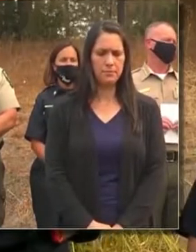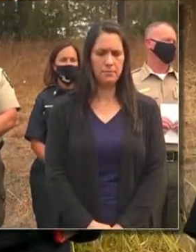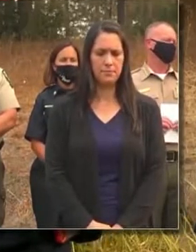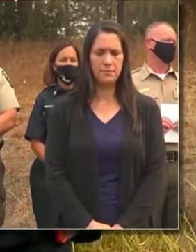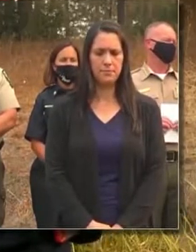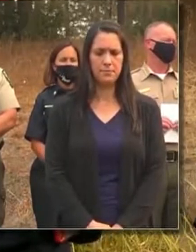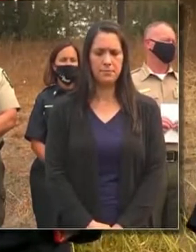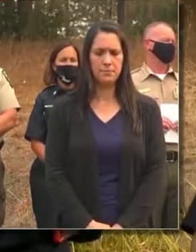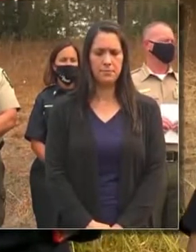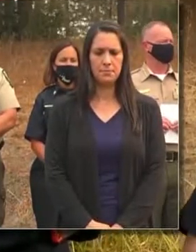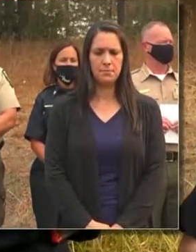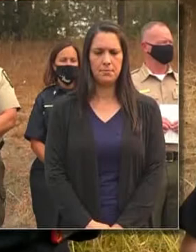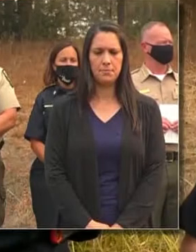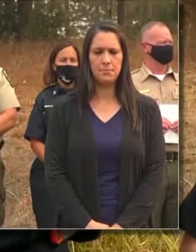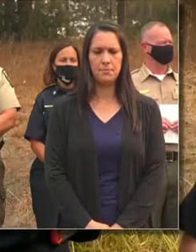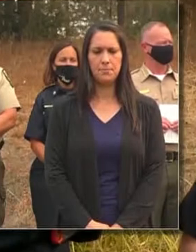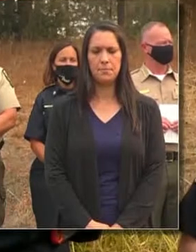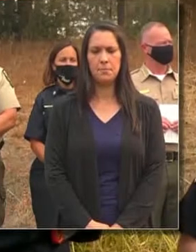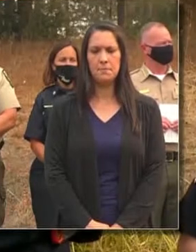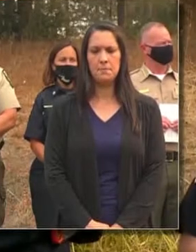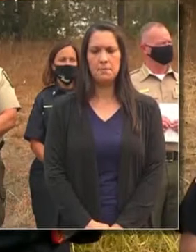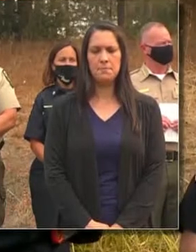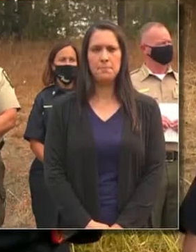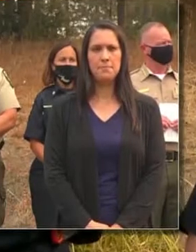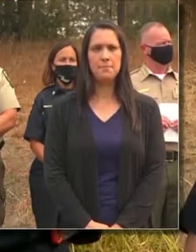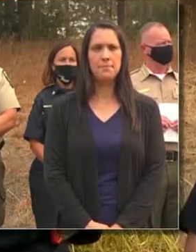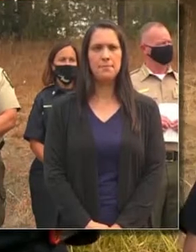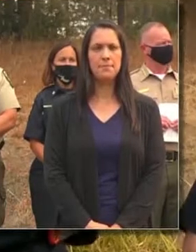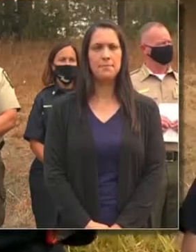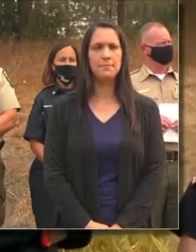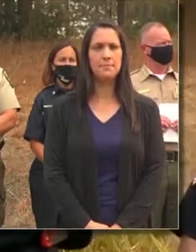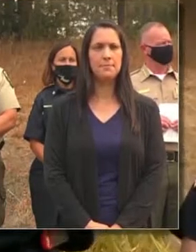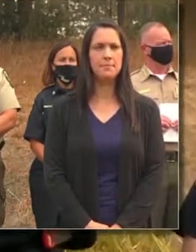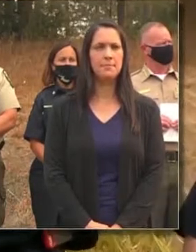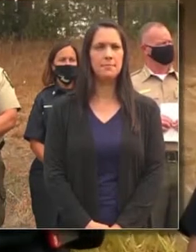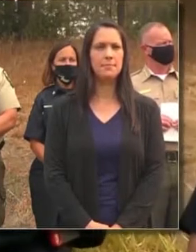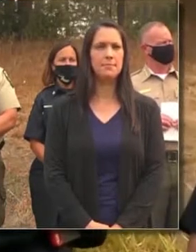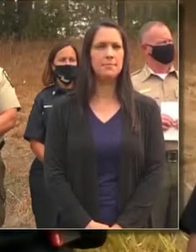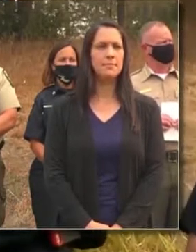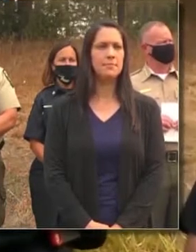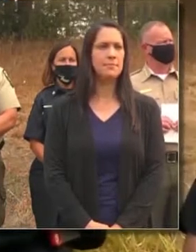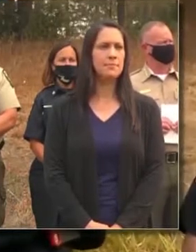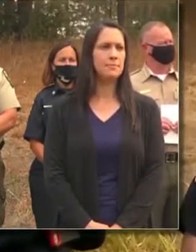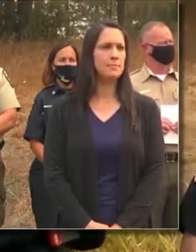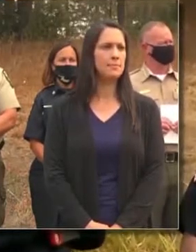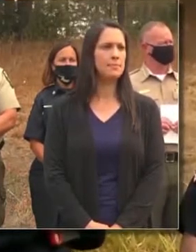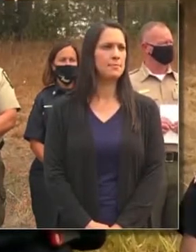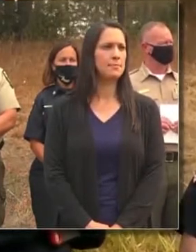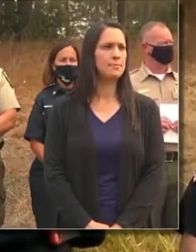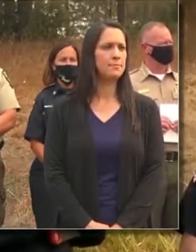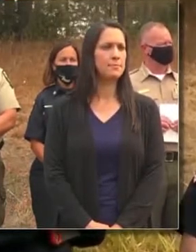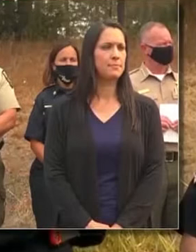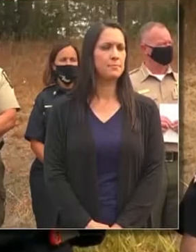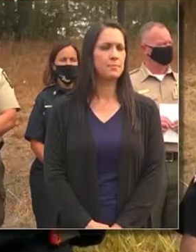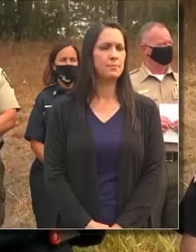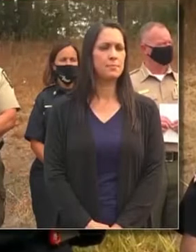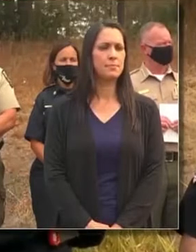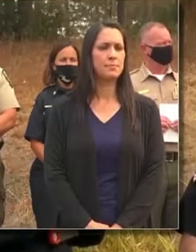en los canales univision y acá m x hoy más tarde